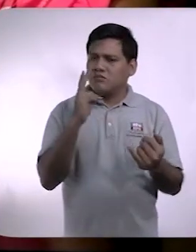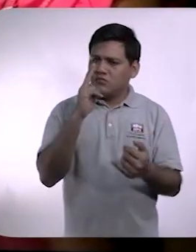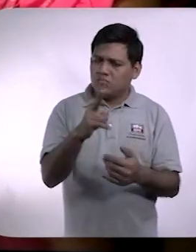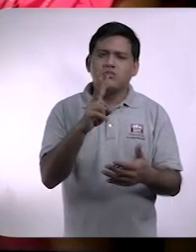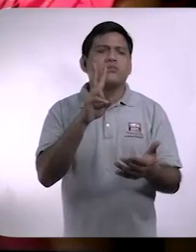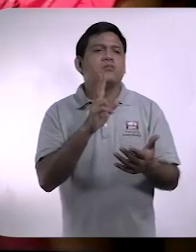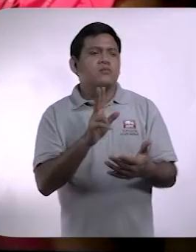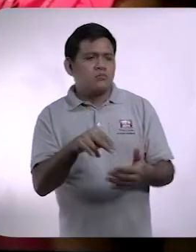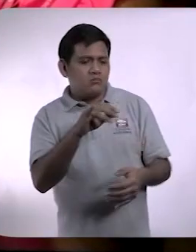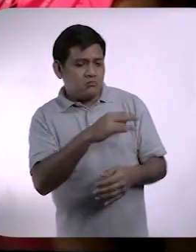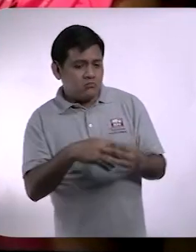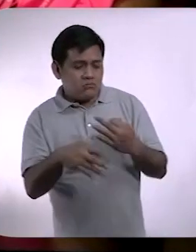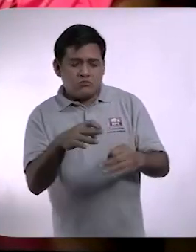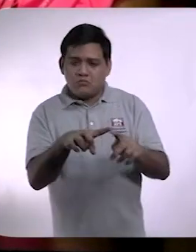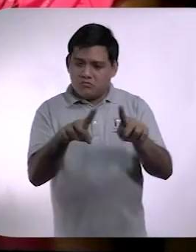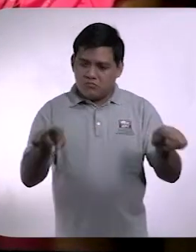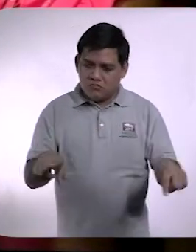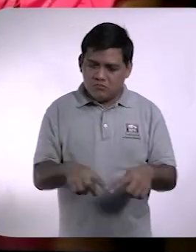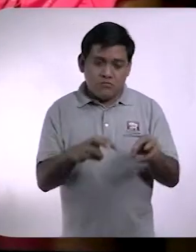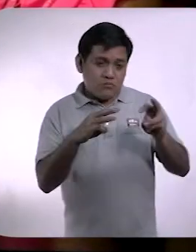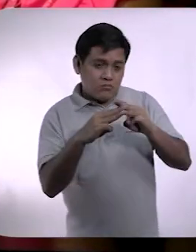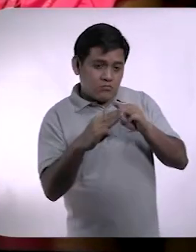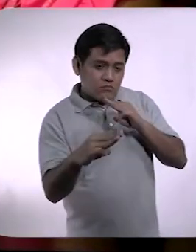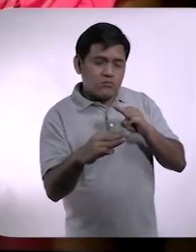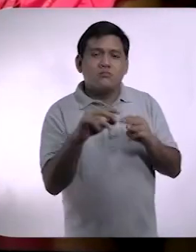que tienen la boleta ahí están.